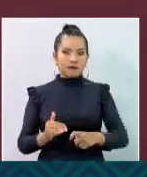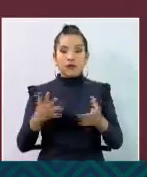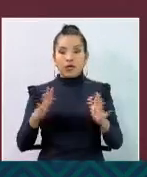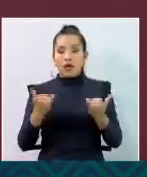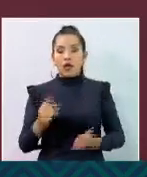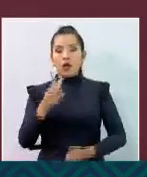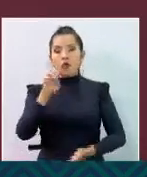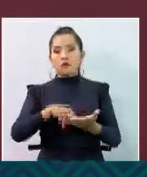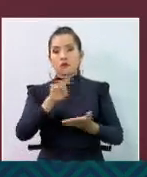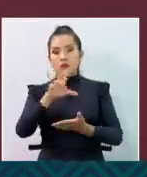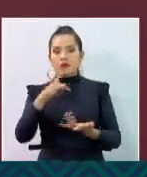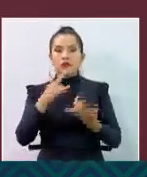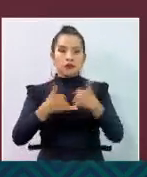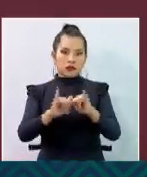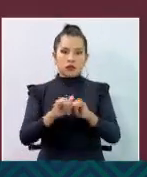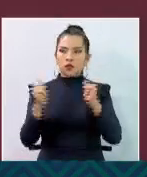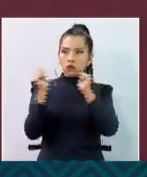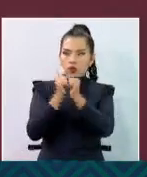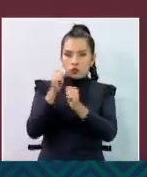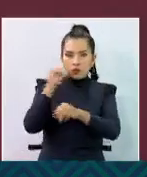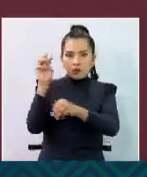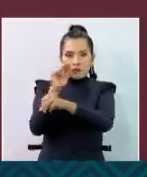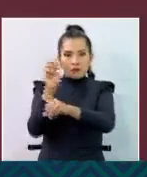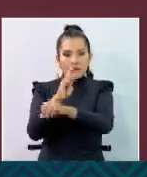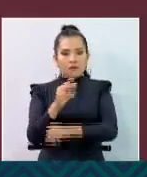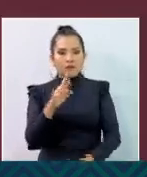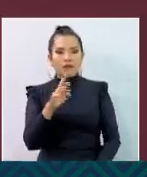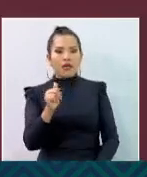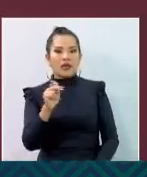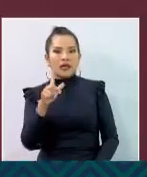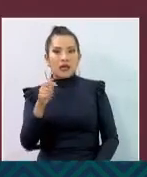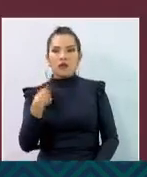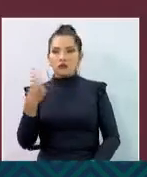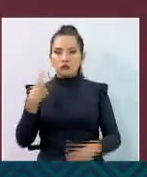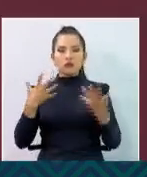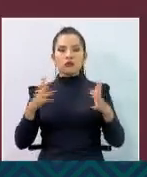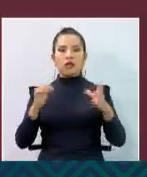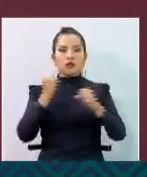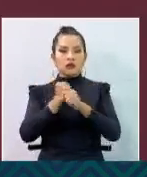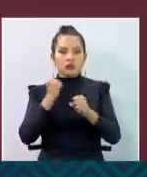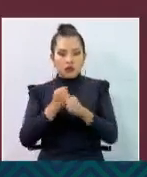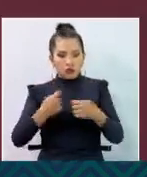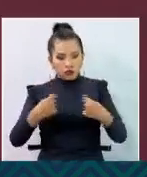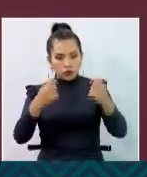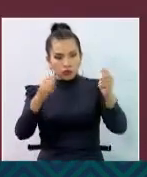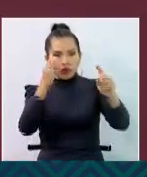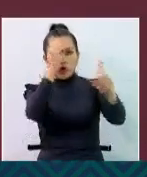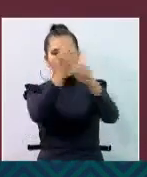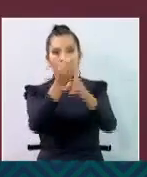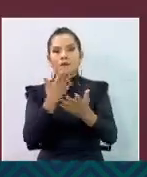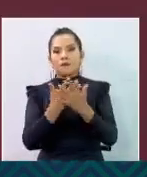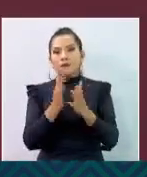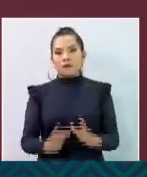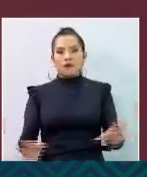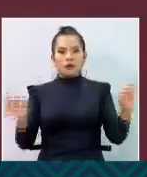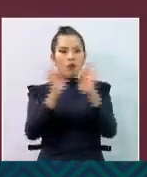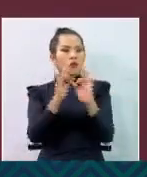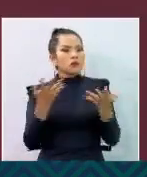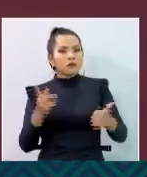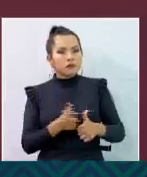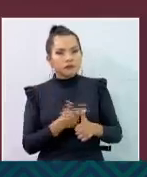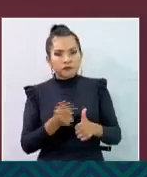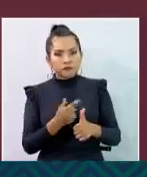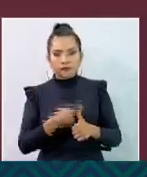2023, con nuestra ministra Marianela Prada, se ha podido conseguir objetivos importantes. Uno que siempre se